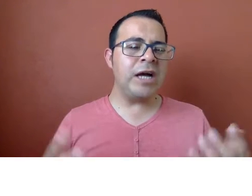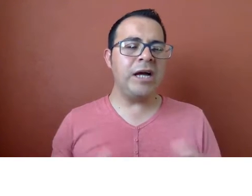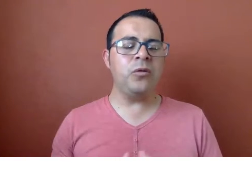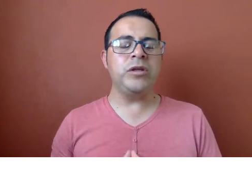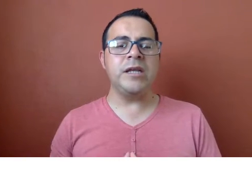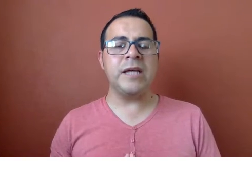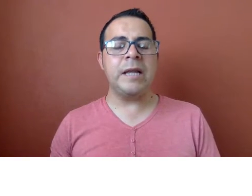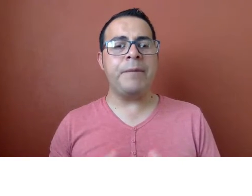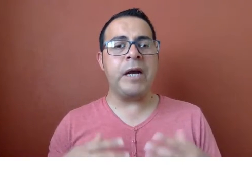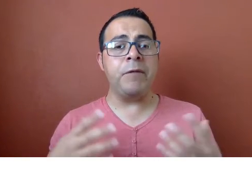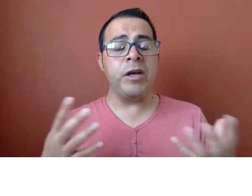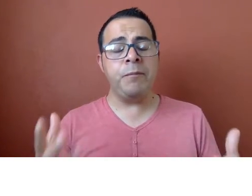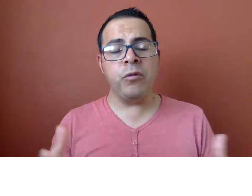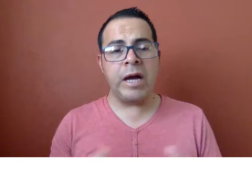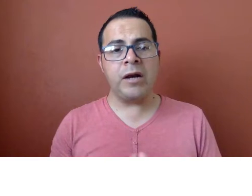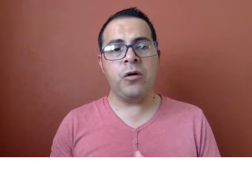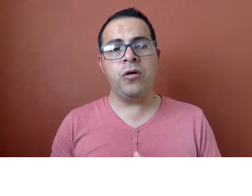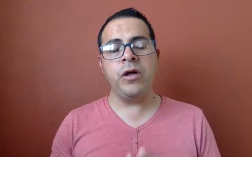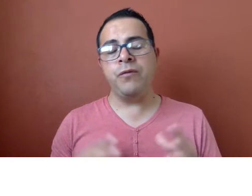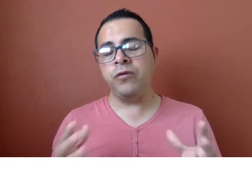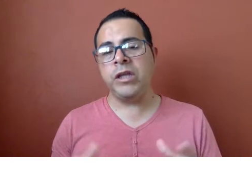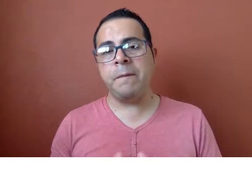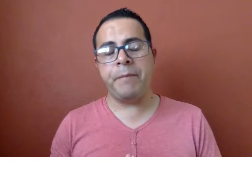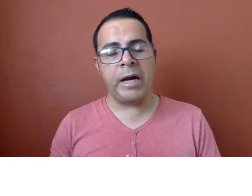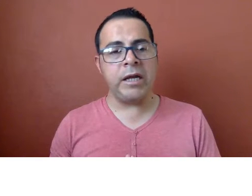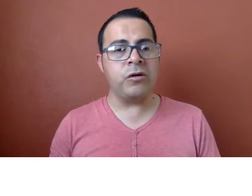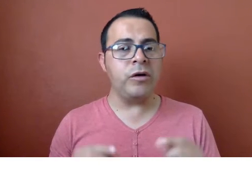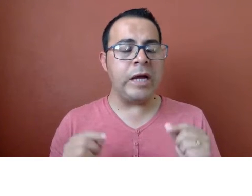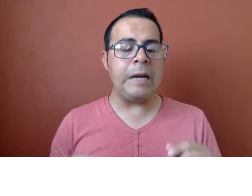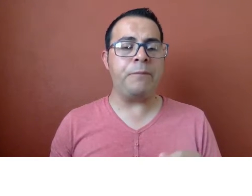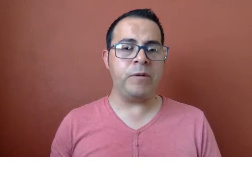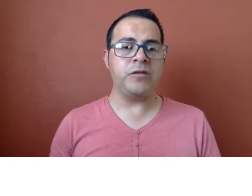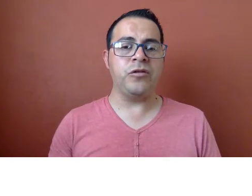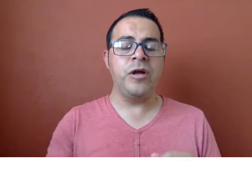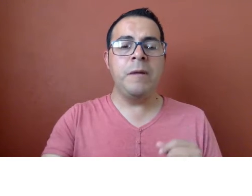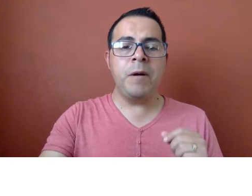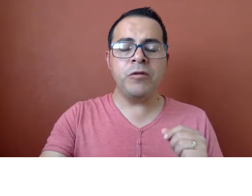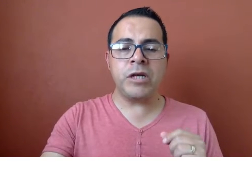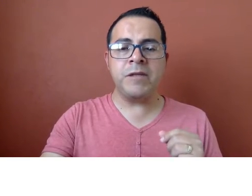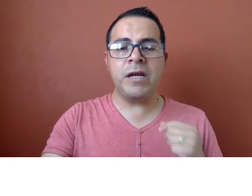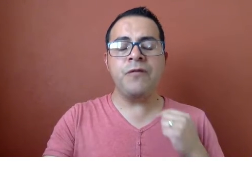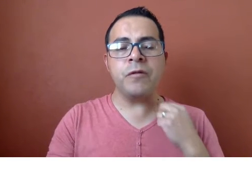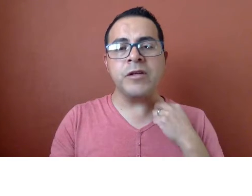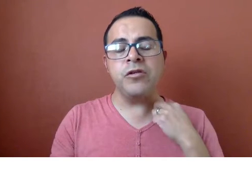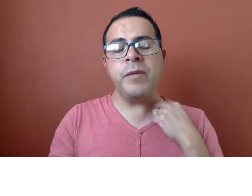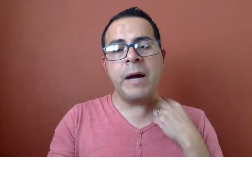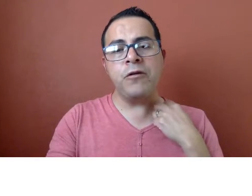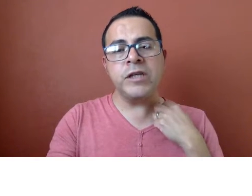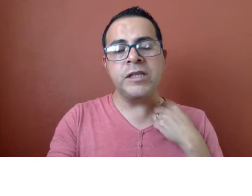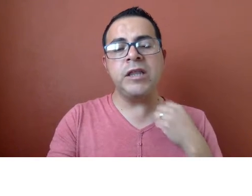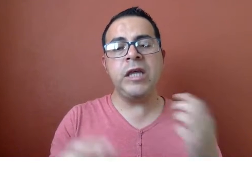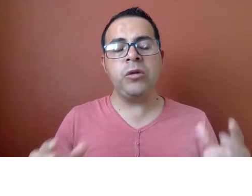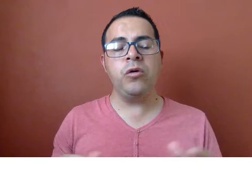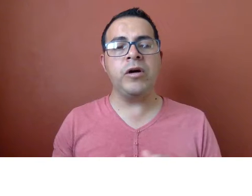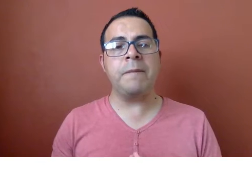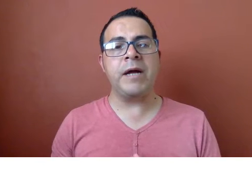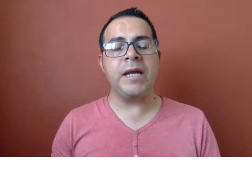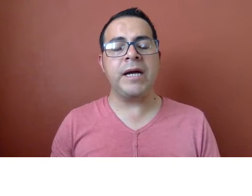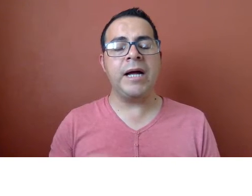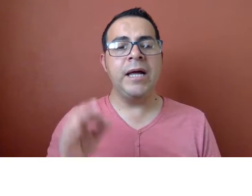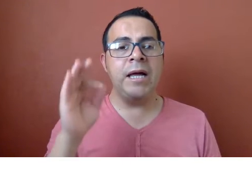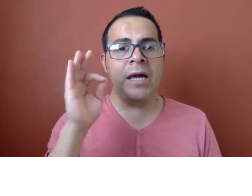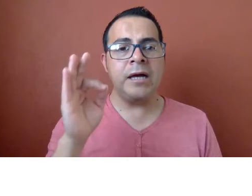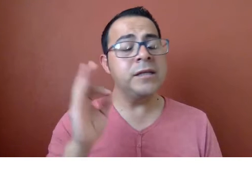que no sea utilizada para manipular o infundir pánico en la población. Vamos a revisar la información, veamos este título